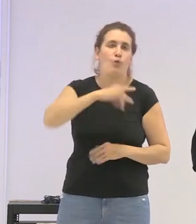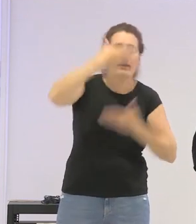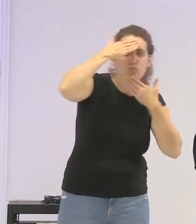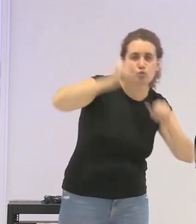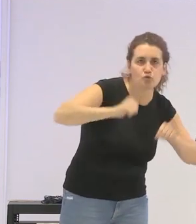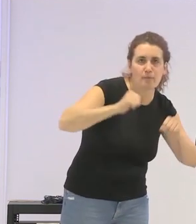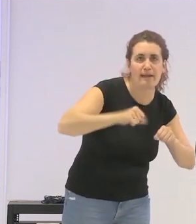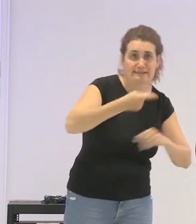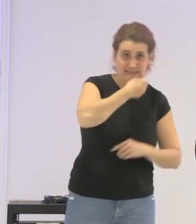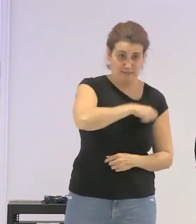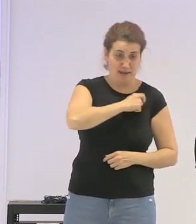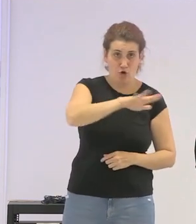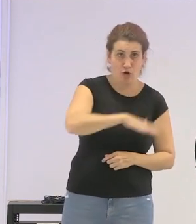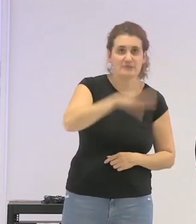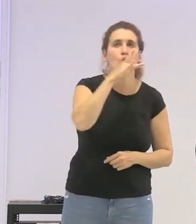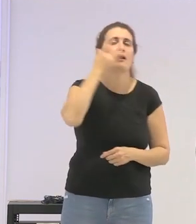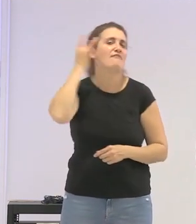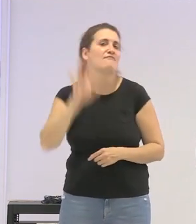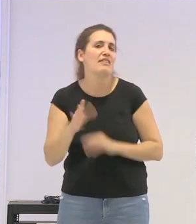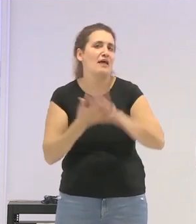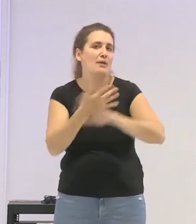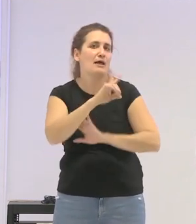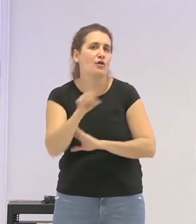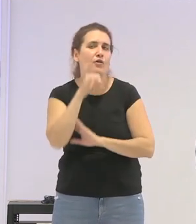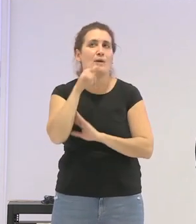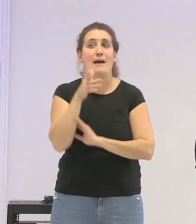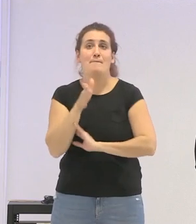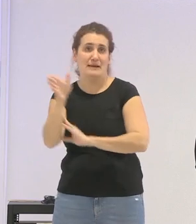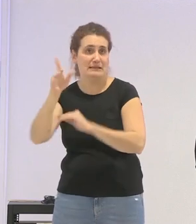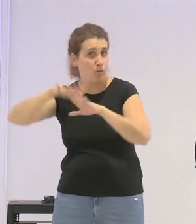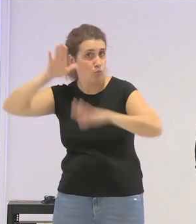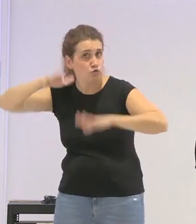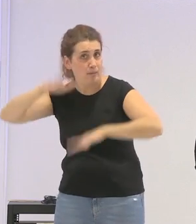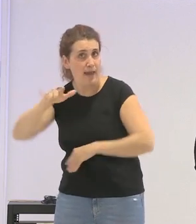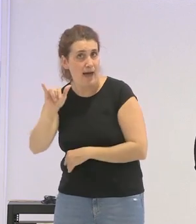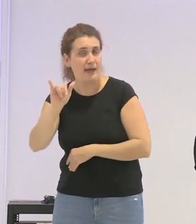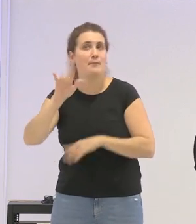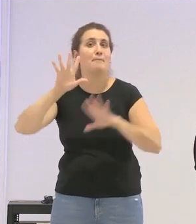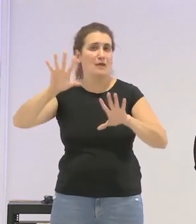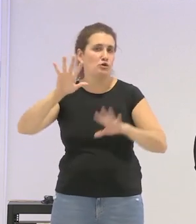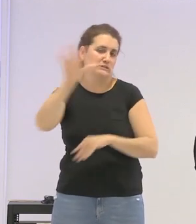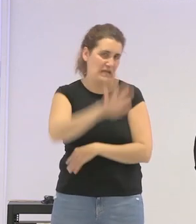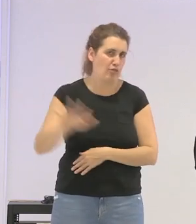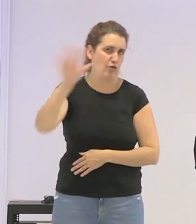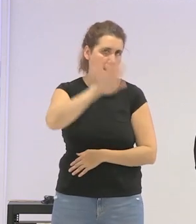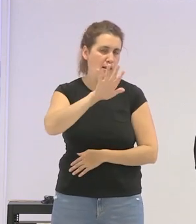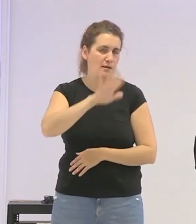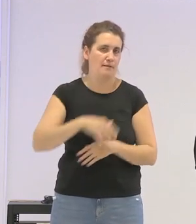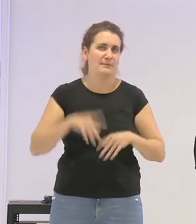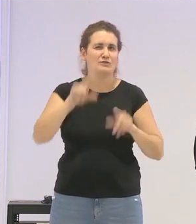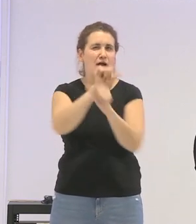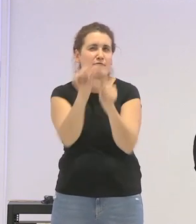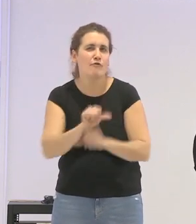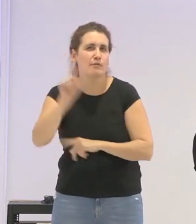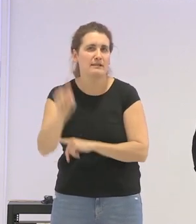españoles, ¿no? Por no hablar de Francia, precisamente, donde una parte de su población es musulmana pero es nacional. Entonces, bueno, es una manera